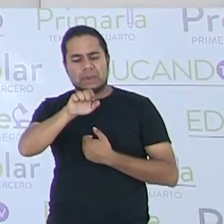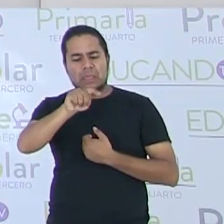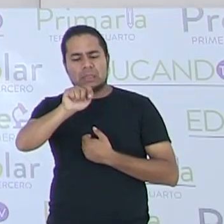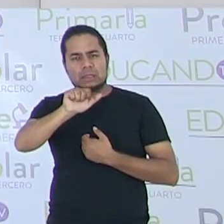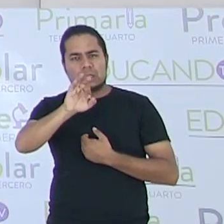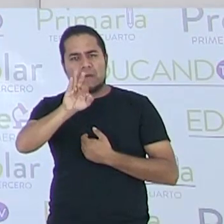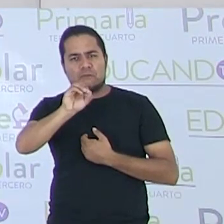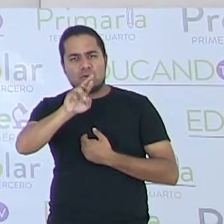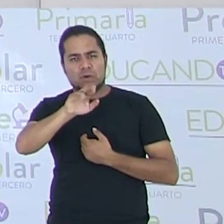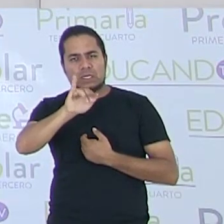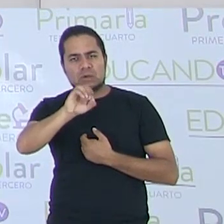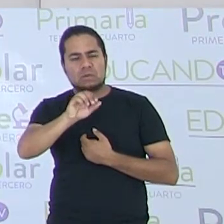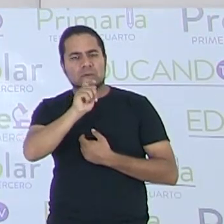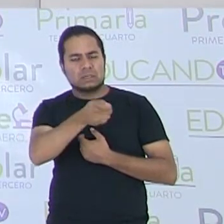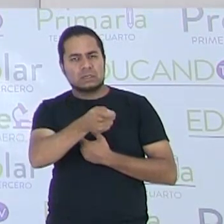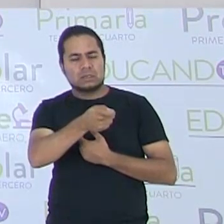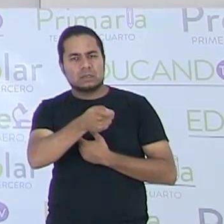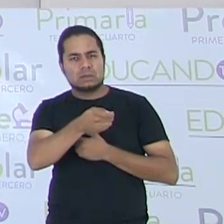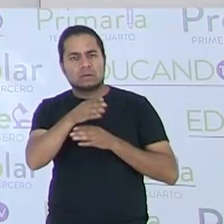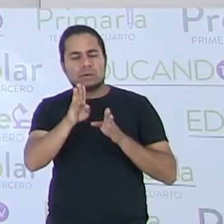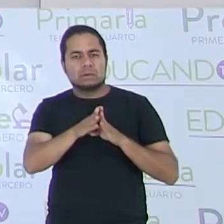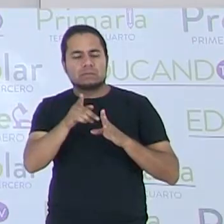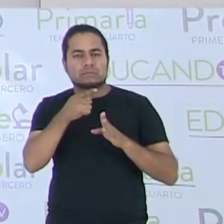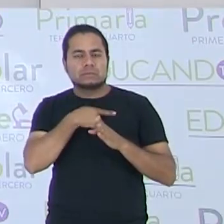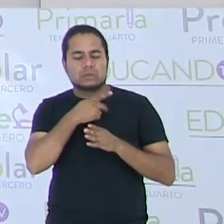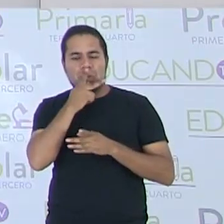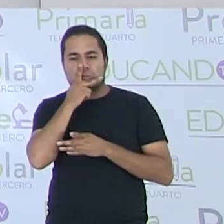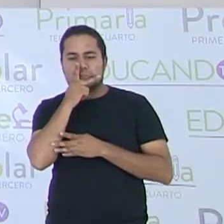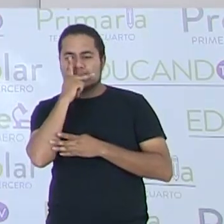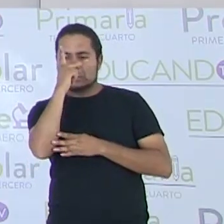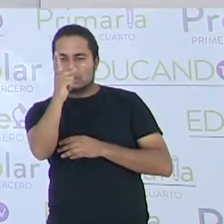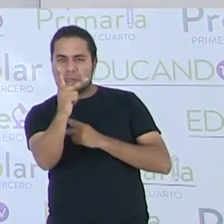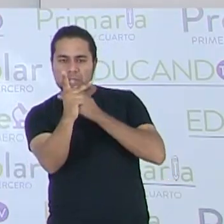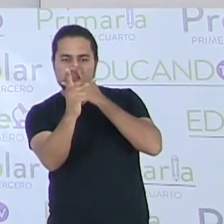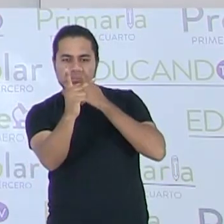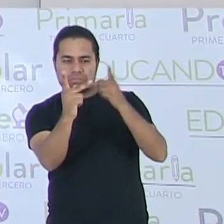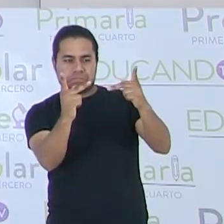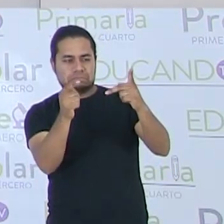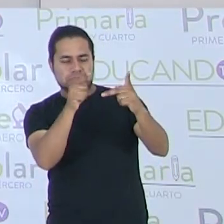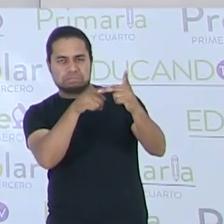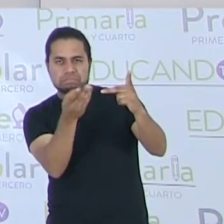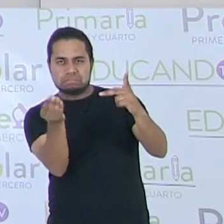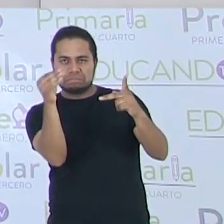Lo que quiere decir es que le está atribuyendo a algunas palabras